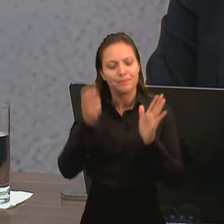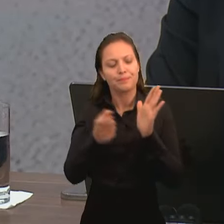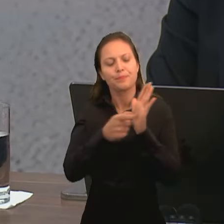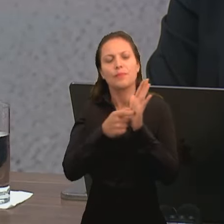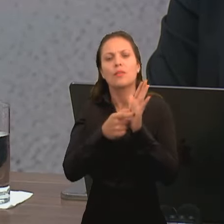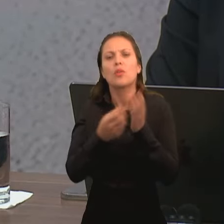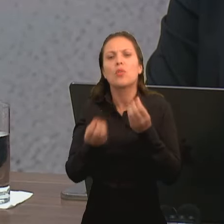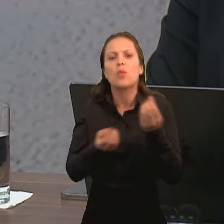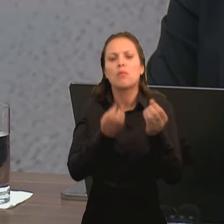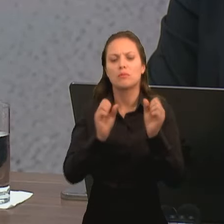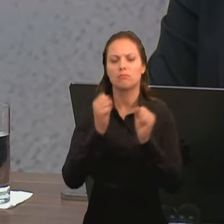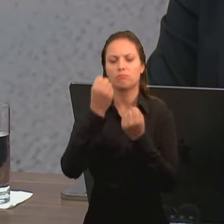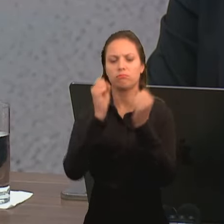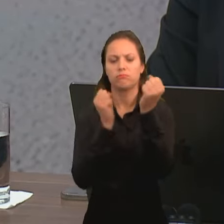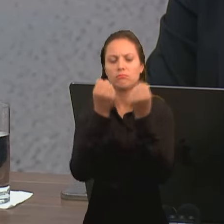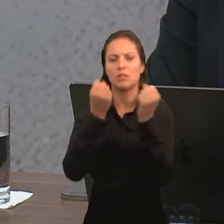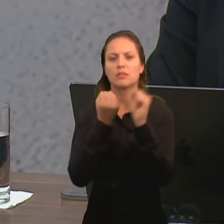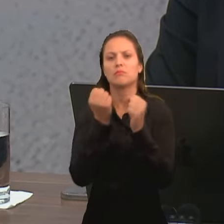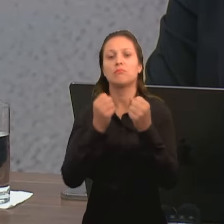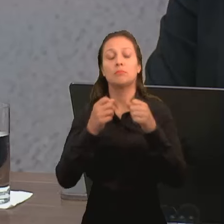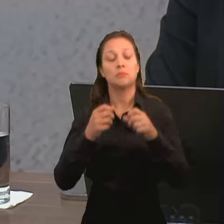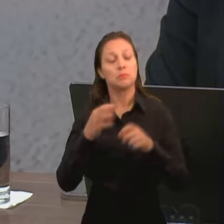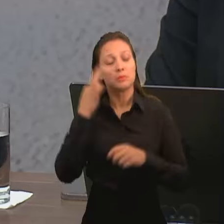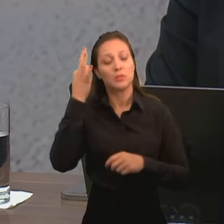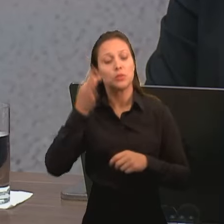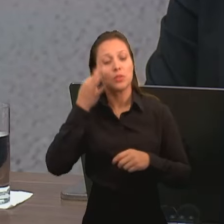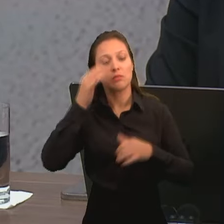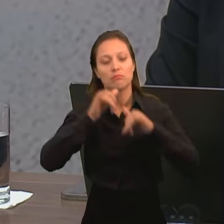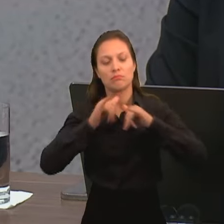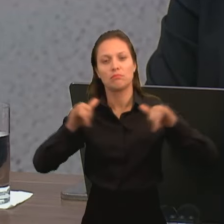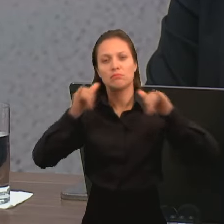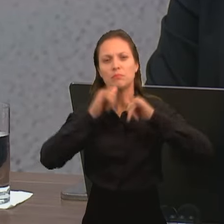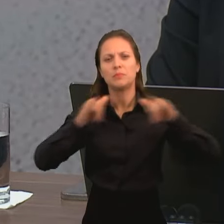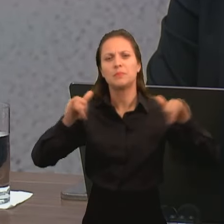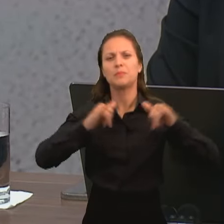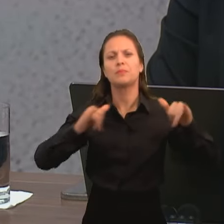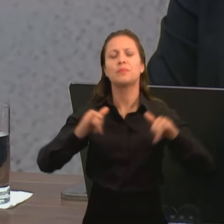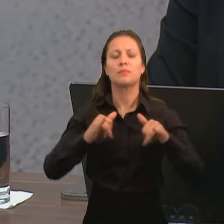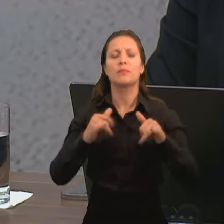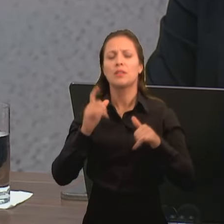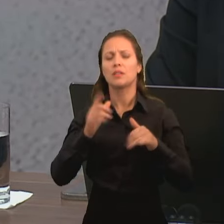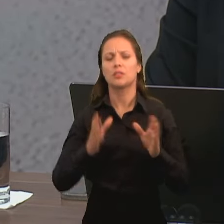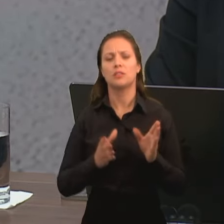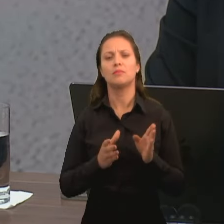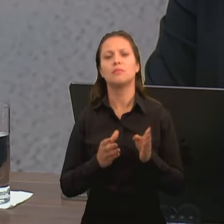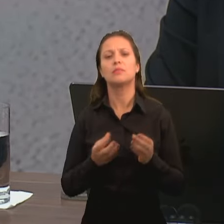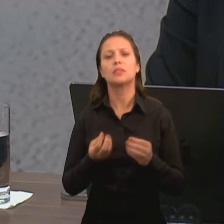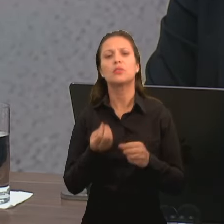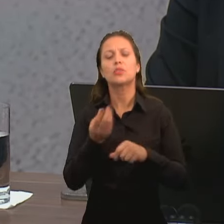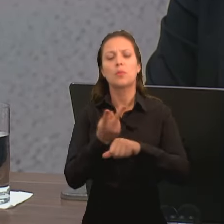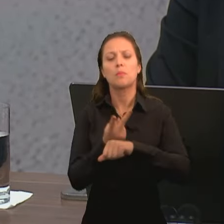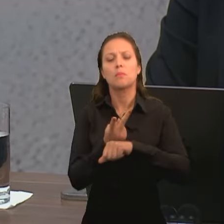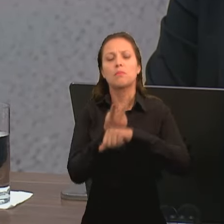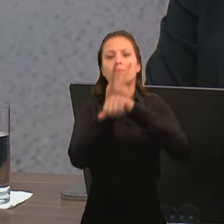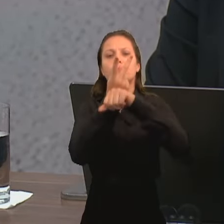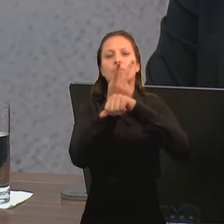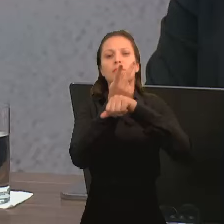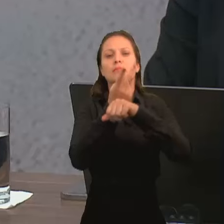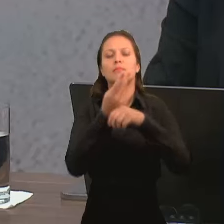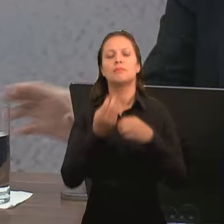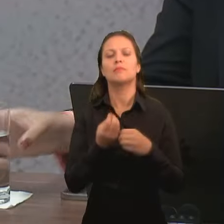inteligencia artificial, aprendizaje de máquinas y teorías de la información. En julio del 2024